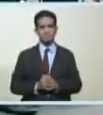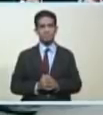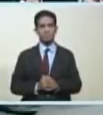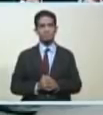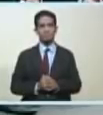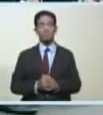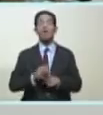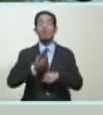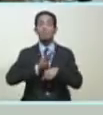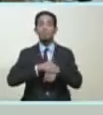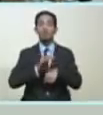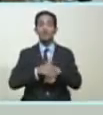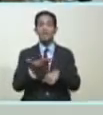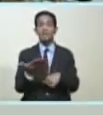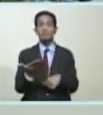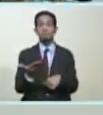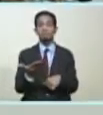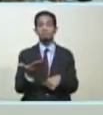Porque es clave proteger el hogar.